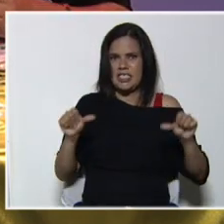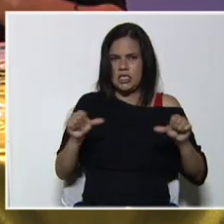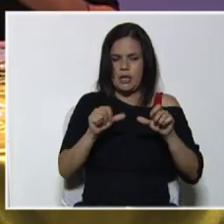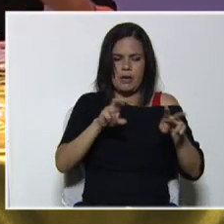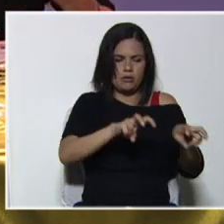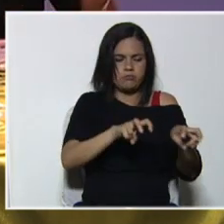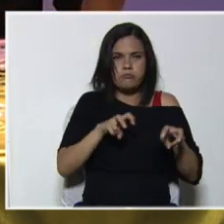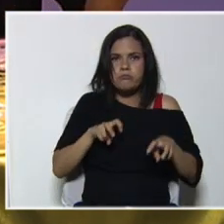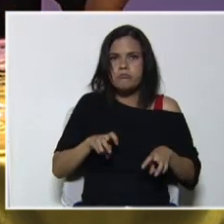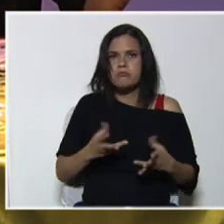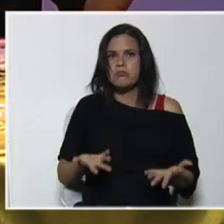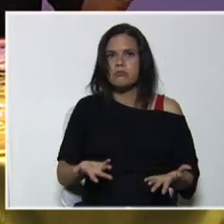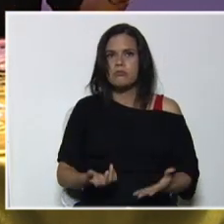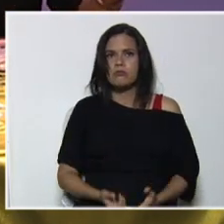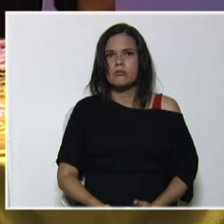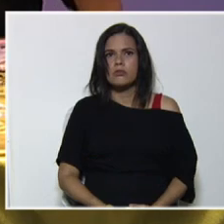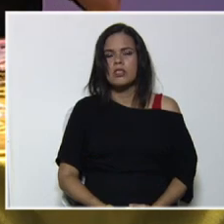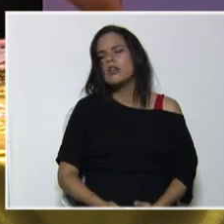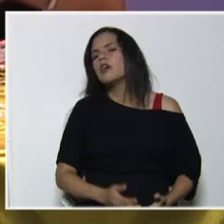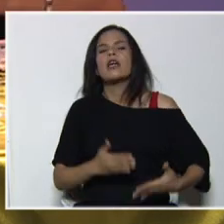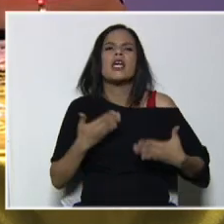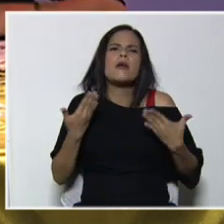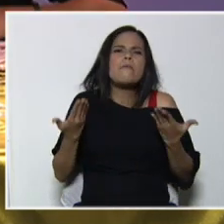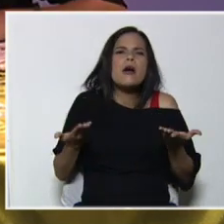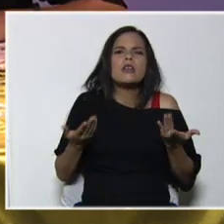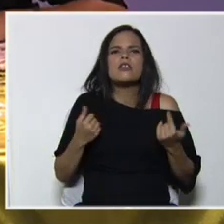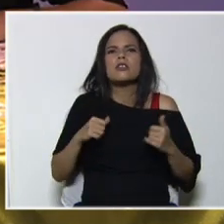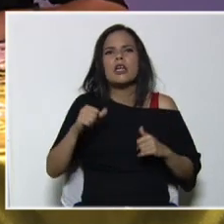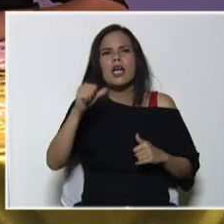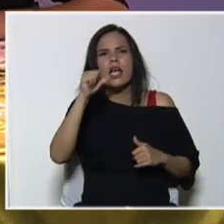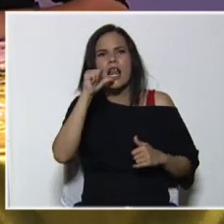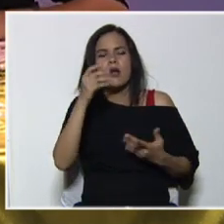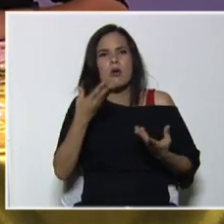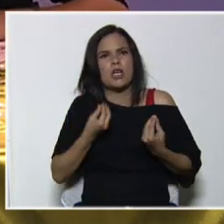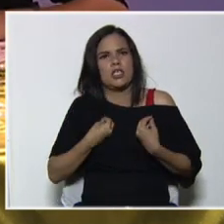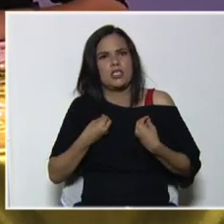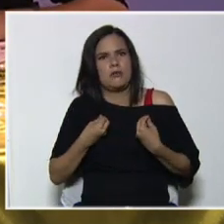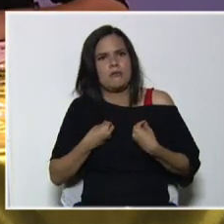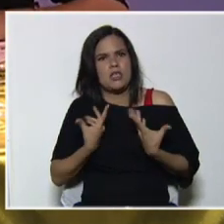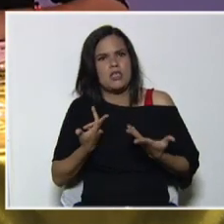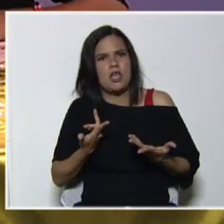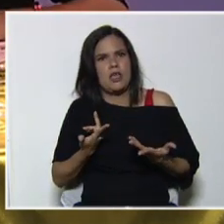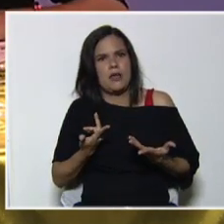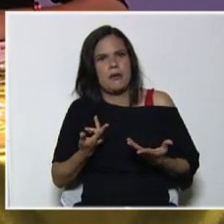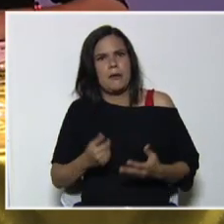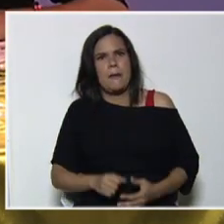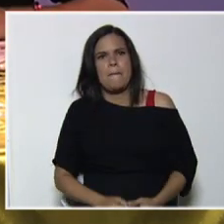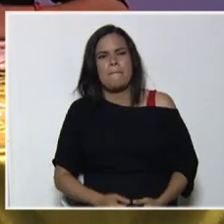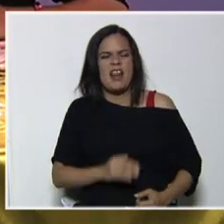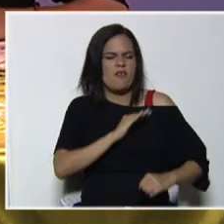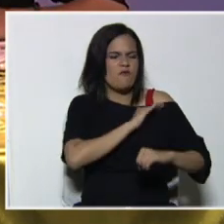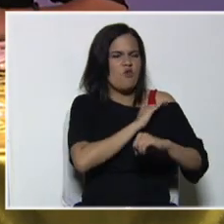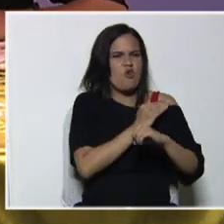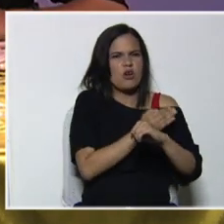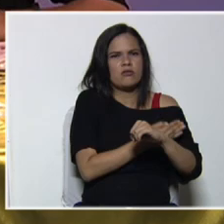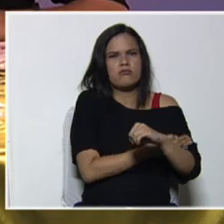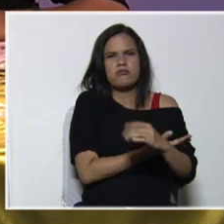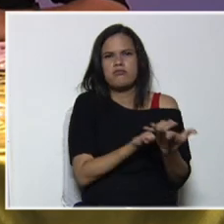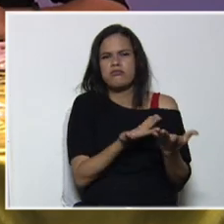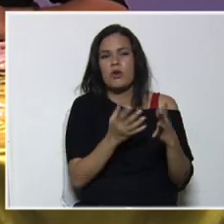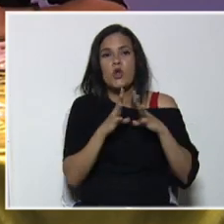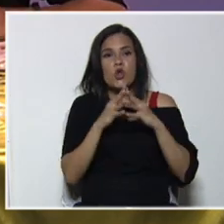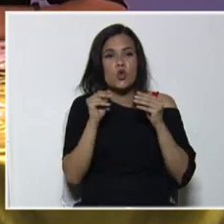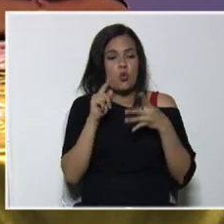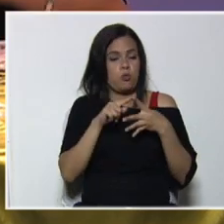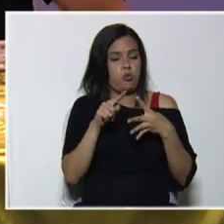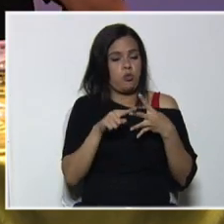agroecológicos. Y qué más que el agua, que es vida, para precisamente fortalecer todos